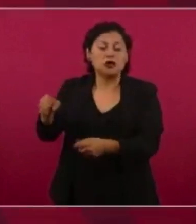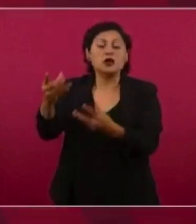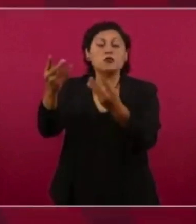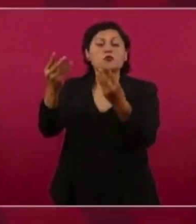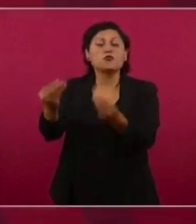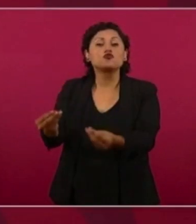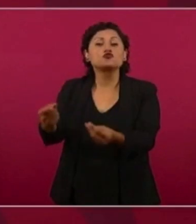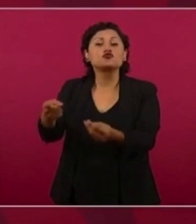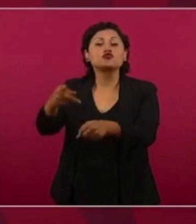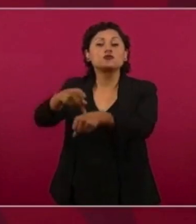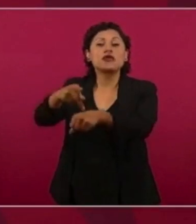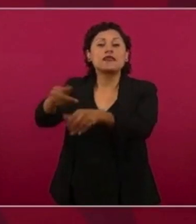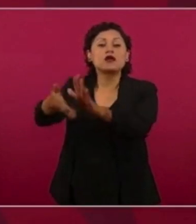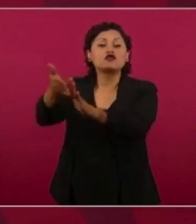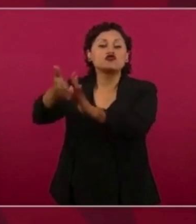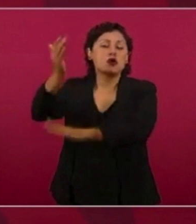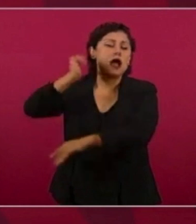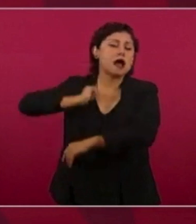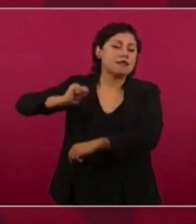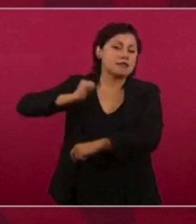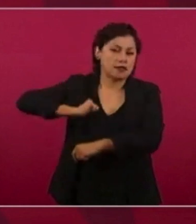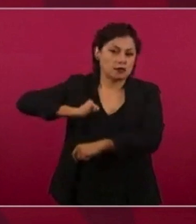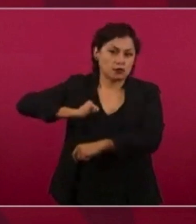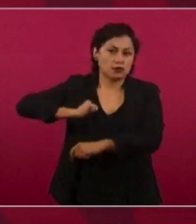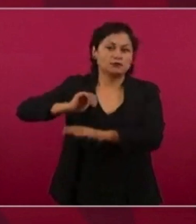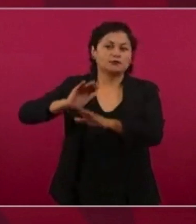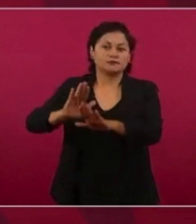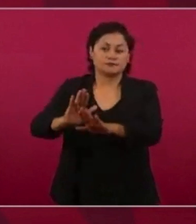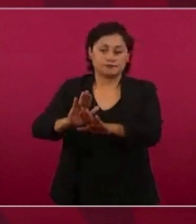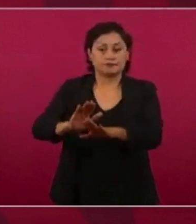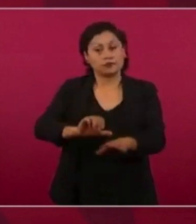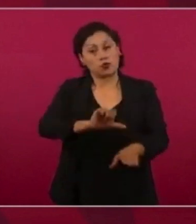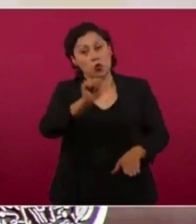superficie. El tramo 5